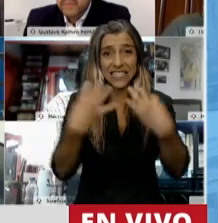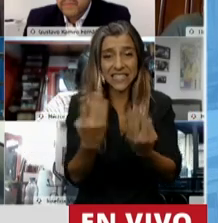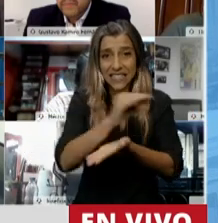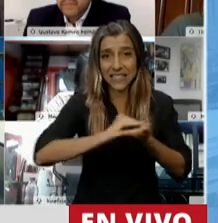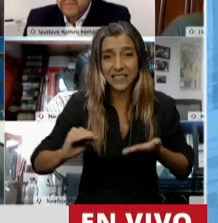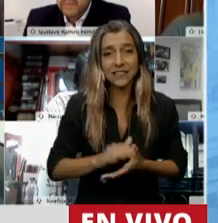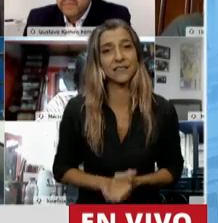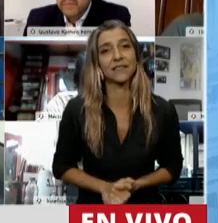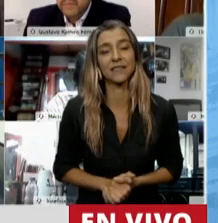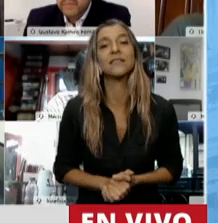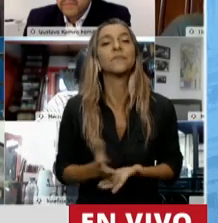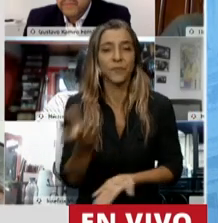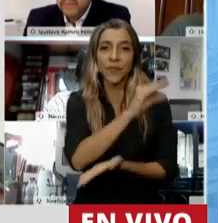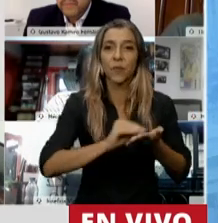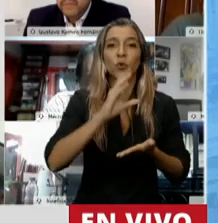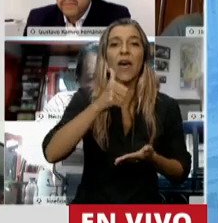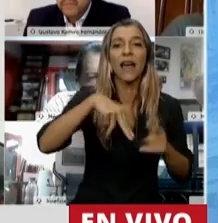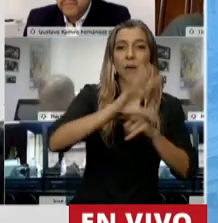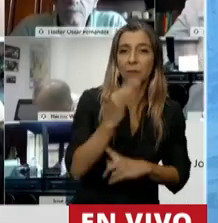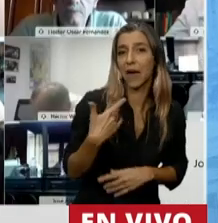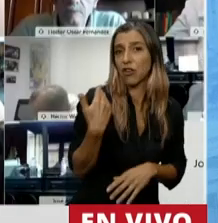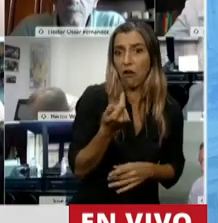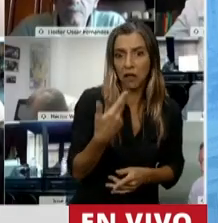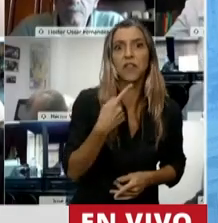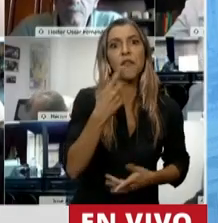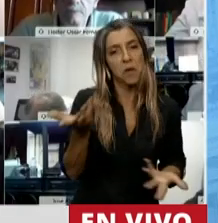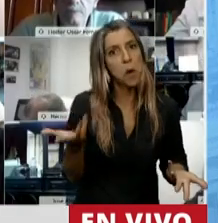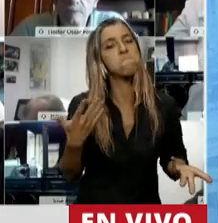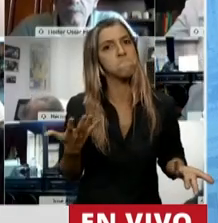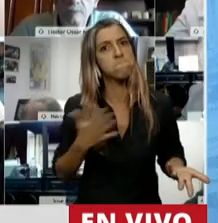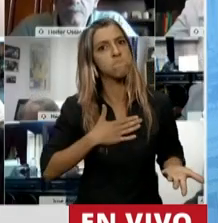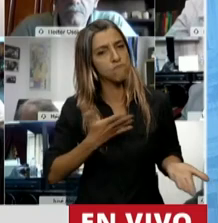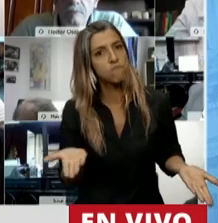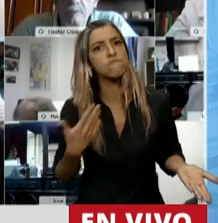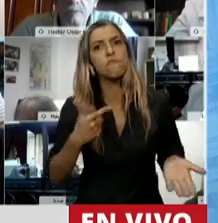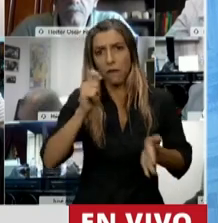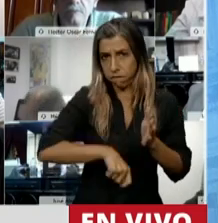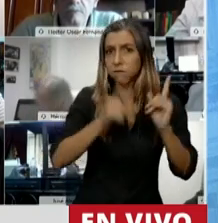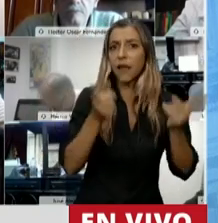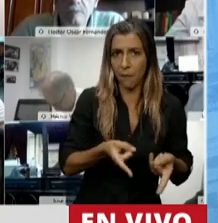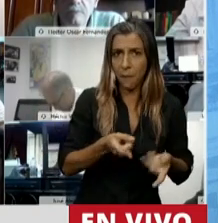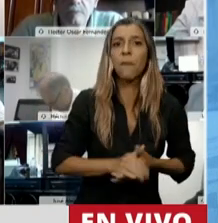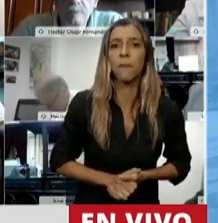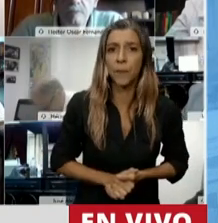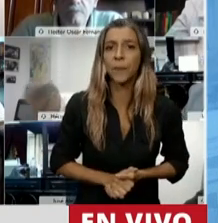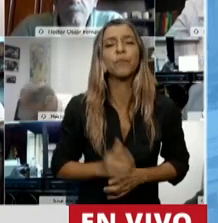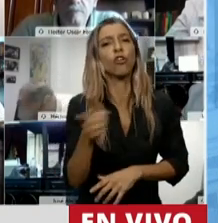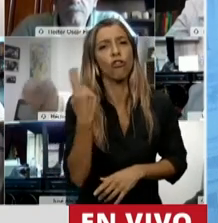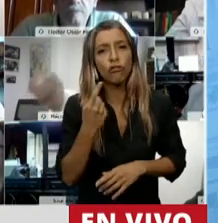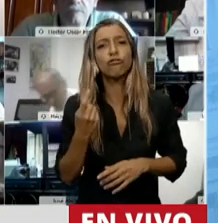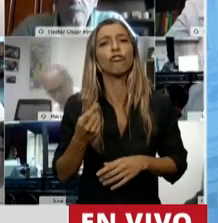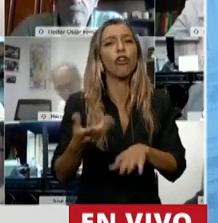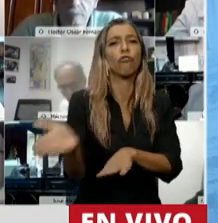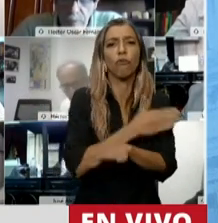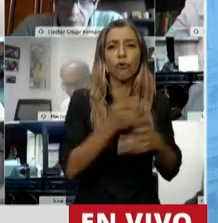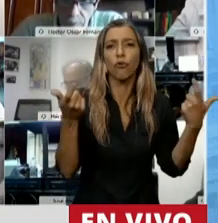esta Cámara de Diputados. La diputada Camaño recién lo ponderaba, es cofirmante. Hemos discutido las modificaciones en